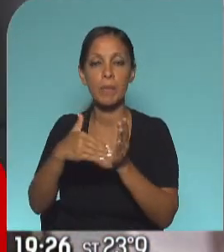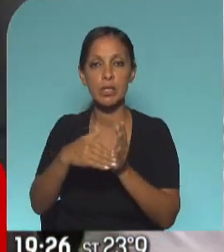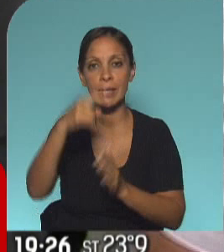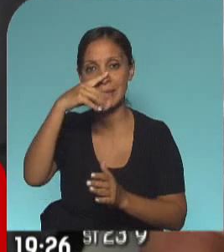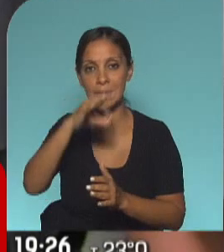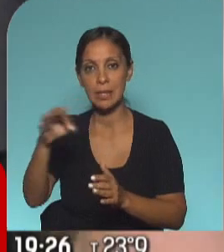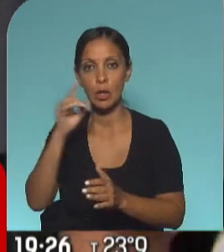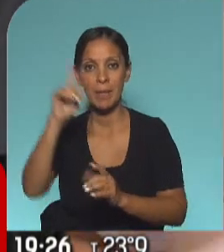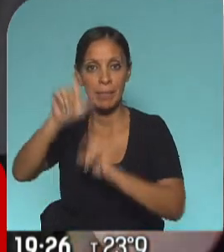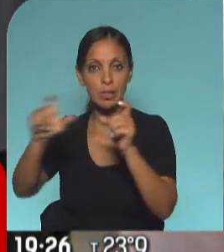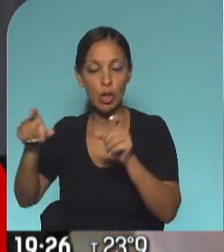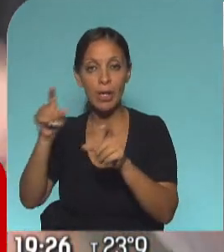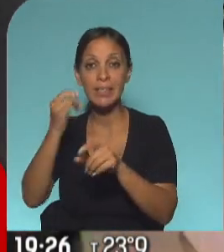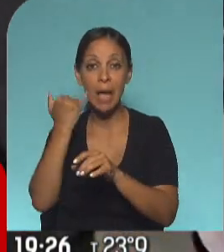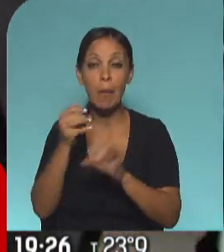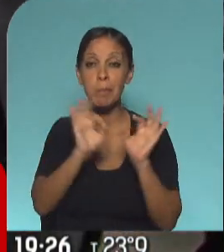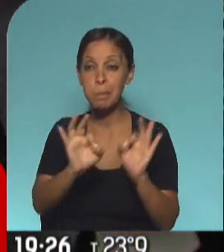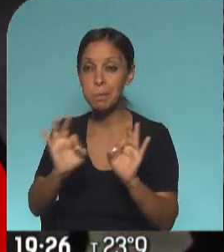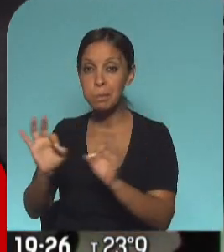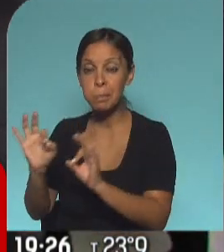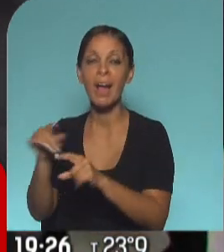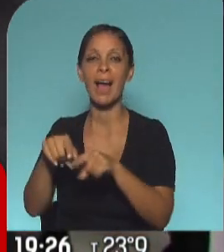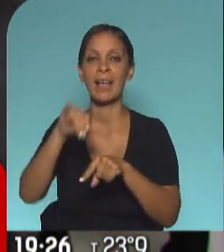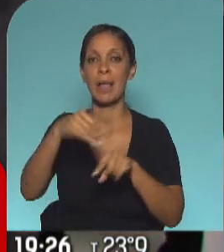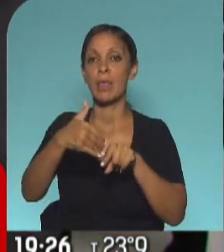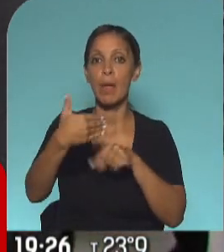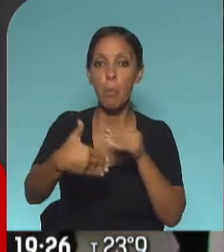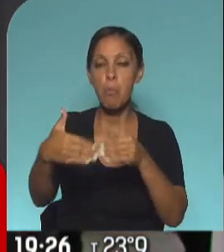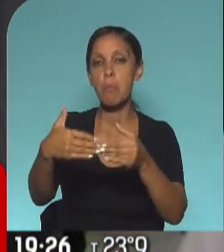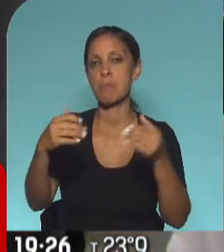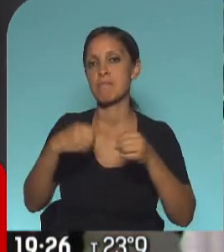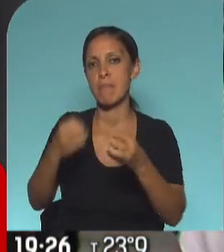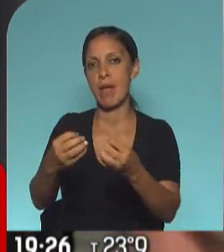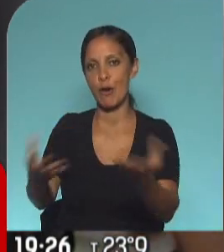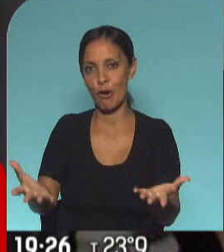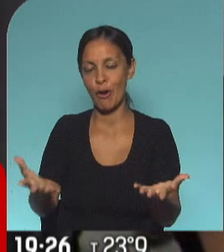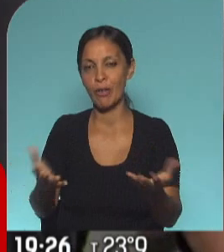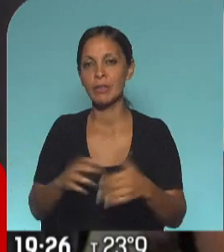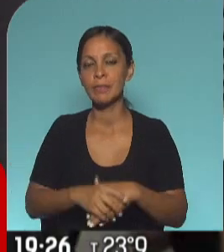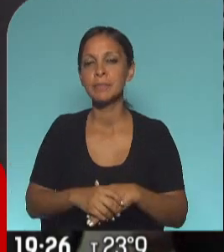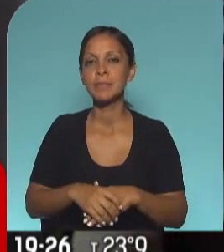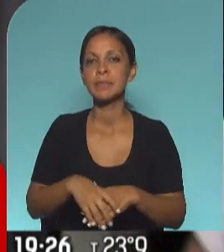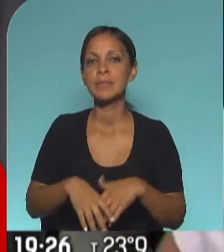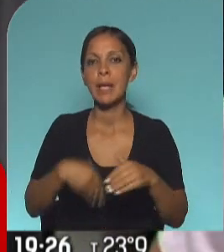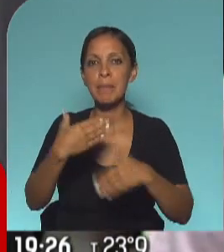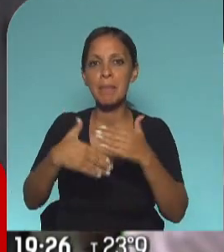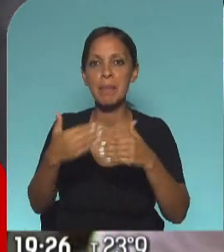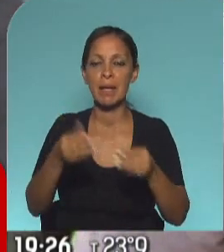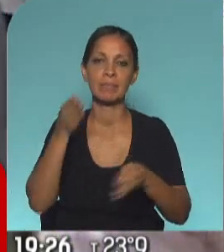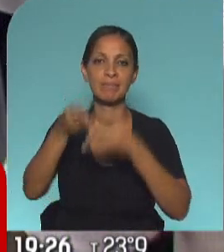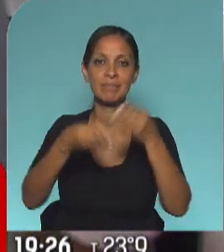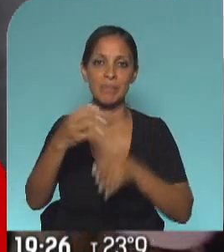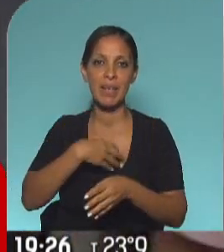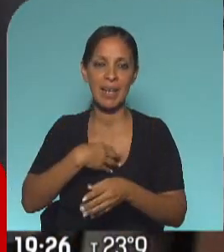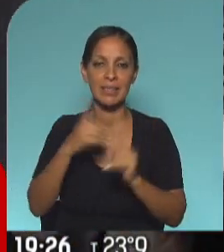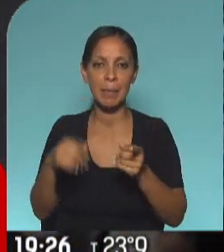5.700.000. Cuando ya tengamos todos esos vacunados, vamos a poder incluso ir mejorando cada vez más y regularizando cada vez más la presencialidad,